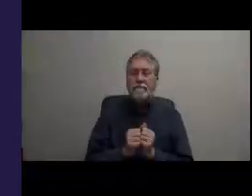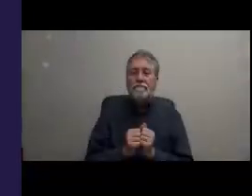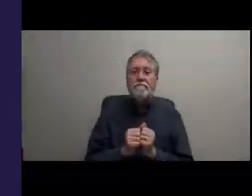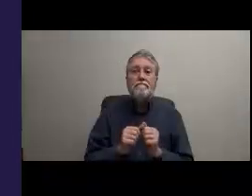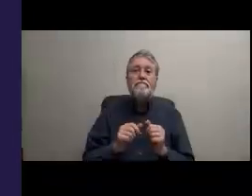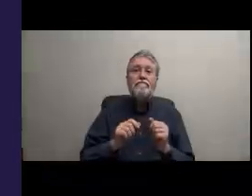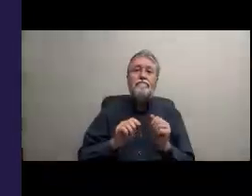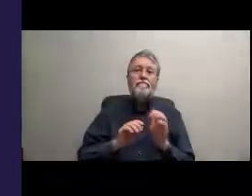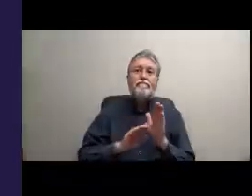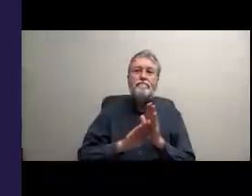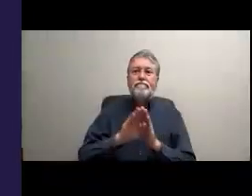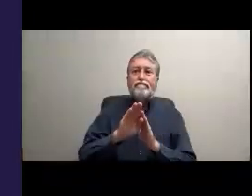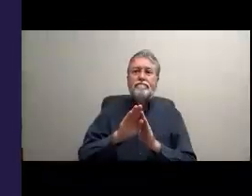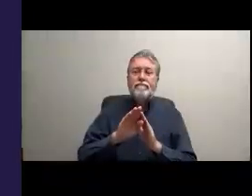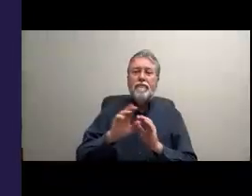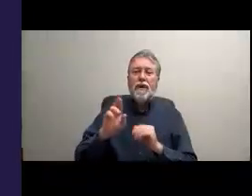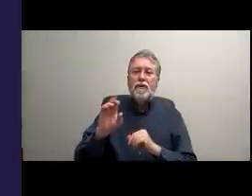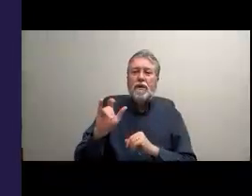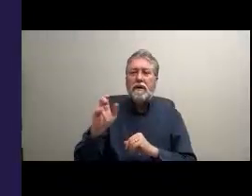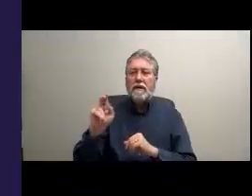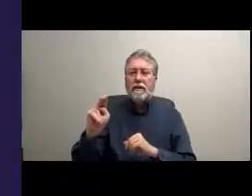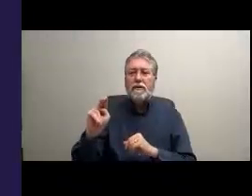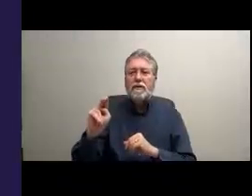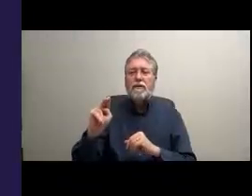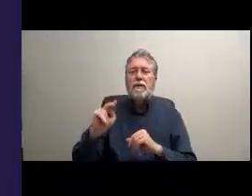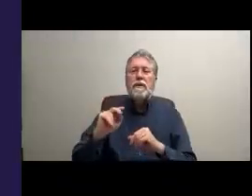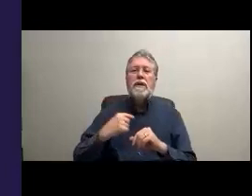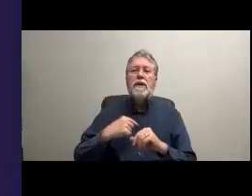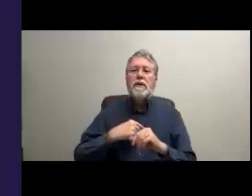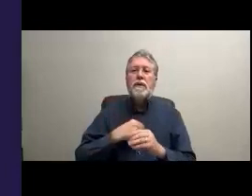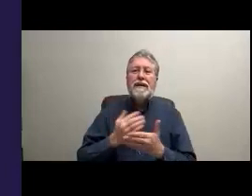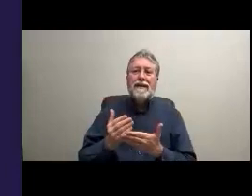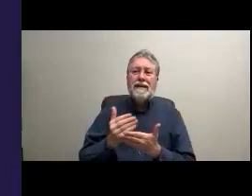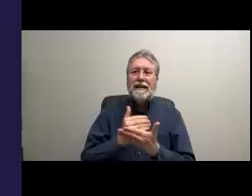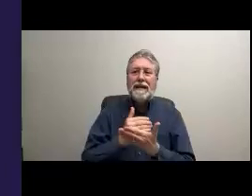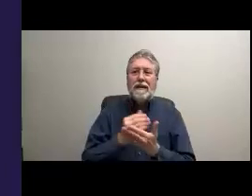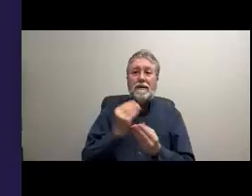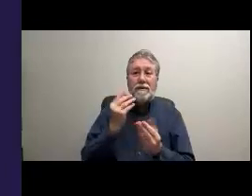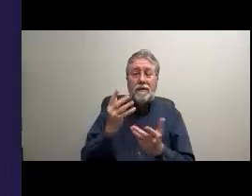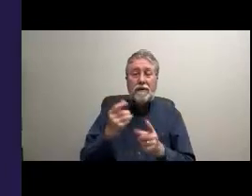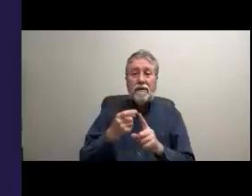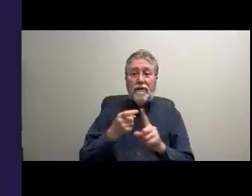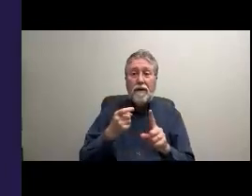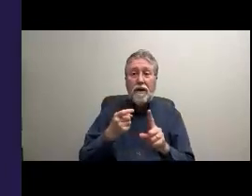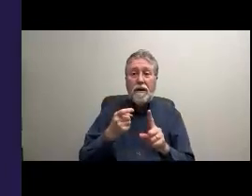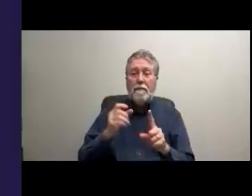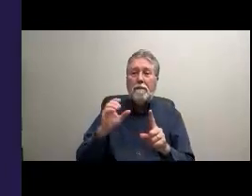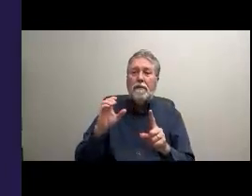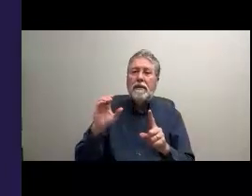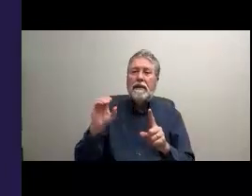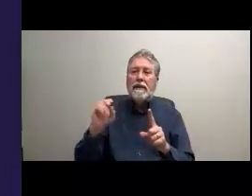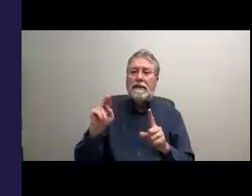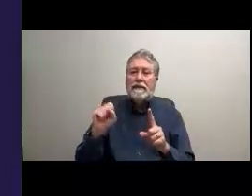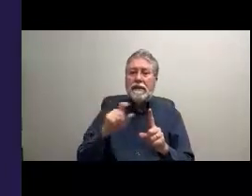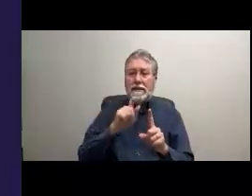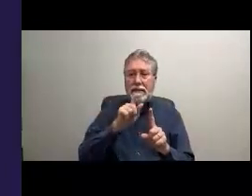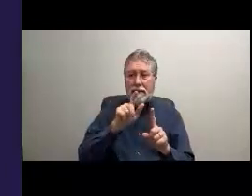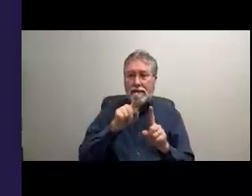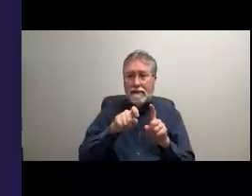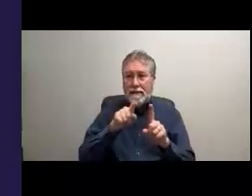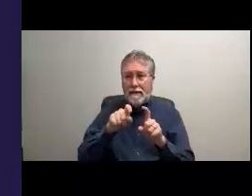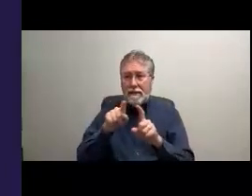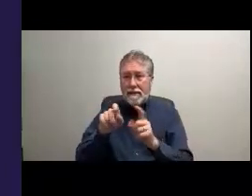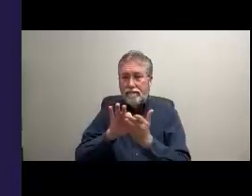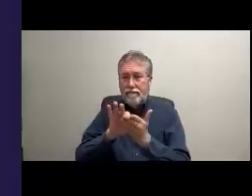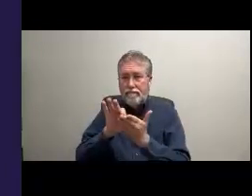es reunir la información que pudimos obtener del censo y de otras fuentes, e intentar obtener una marca de tiempo lo